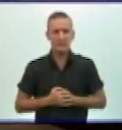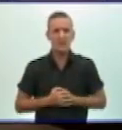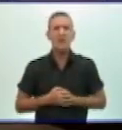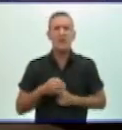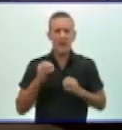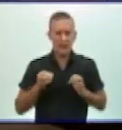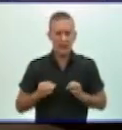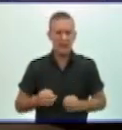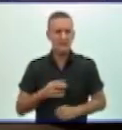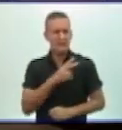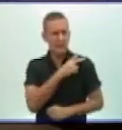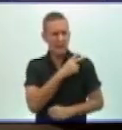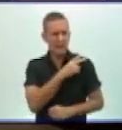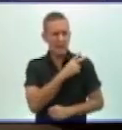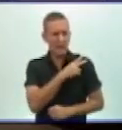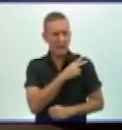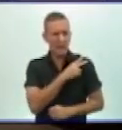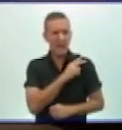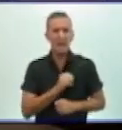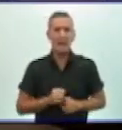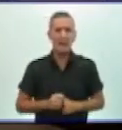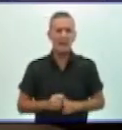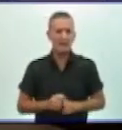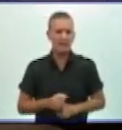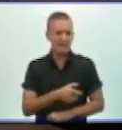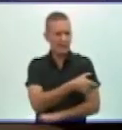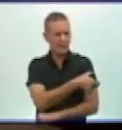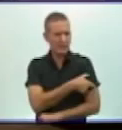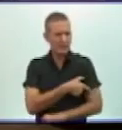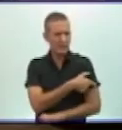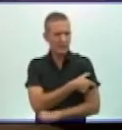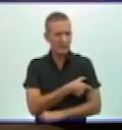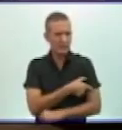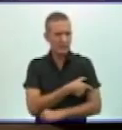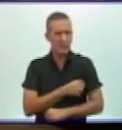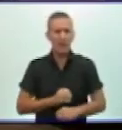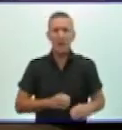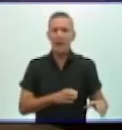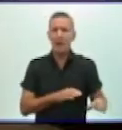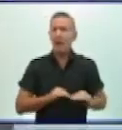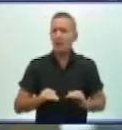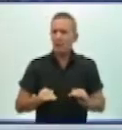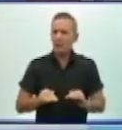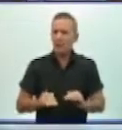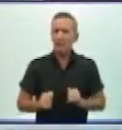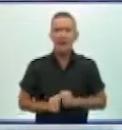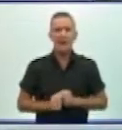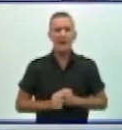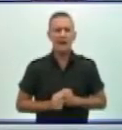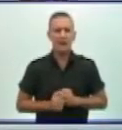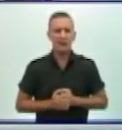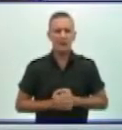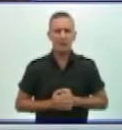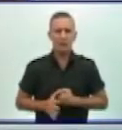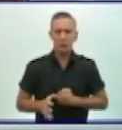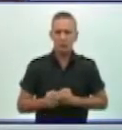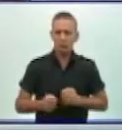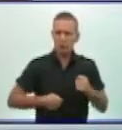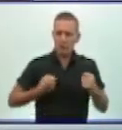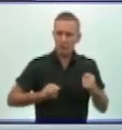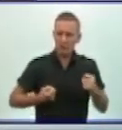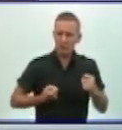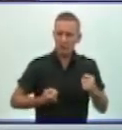del Movimiento 26 de Julio y organizó el alzamiento del 30 de noviembre en Santiago de Cuba. Te convido a